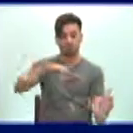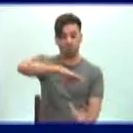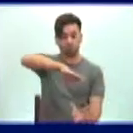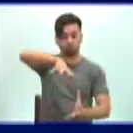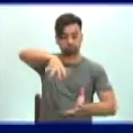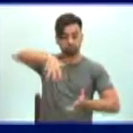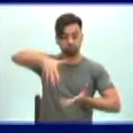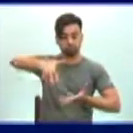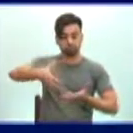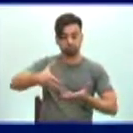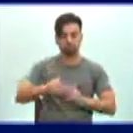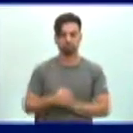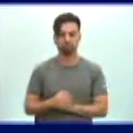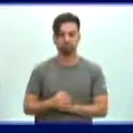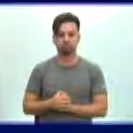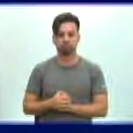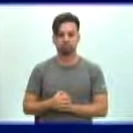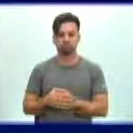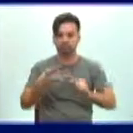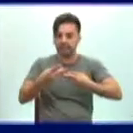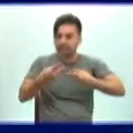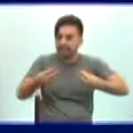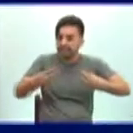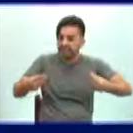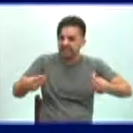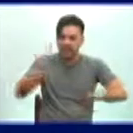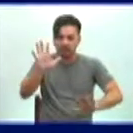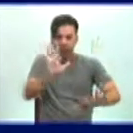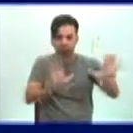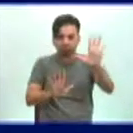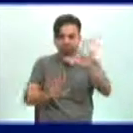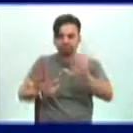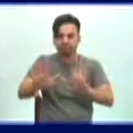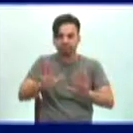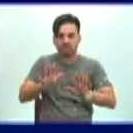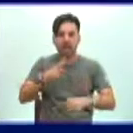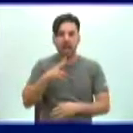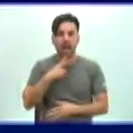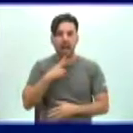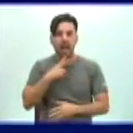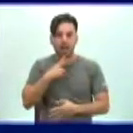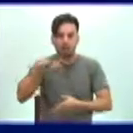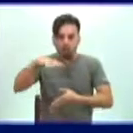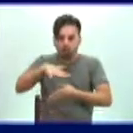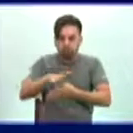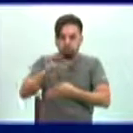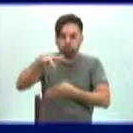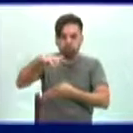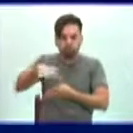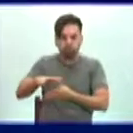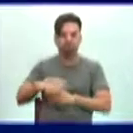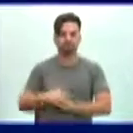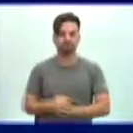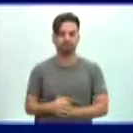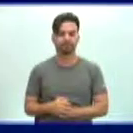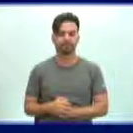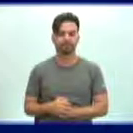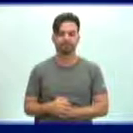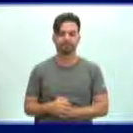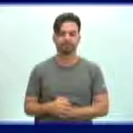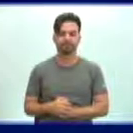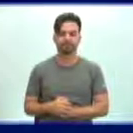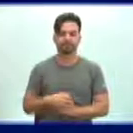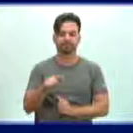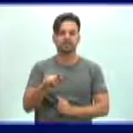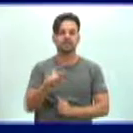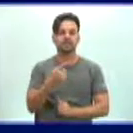aguas, las corrientes oceánicas y el relieve. Cuando hablamos de la latitud, nos estamos